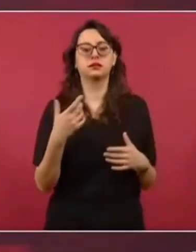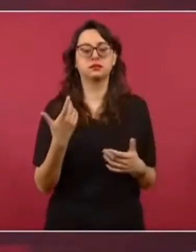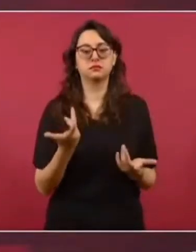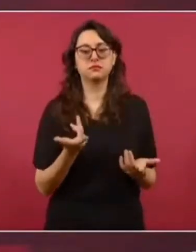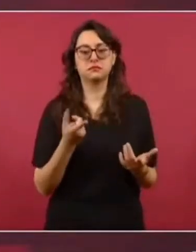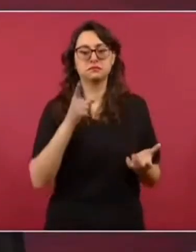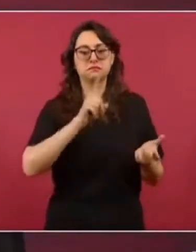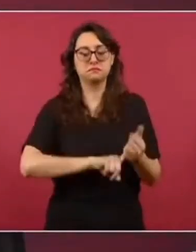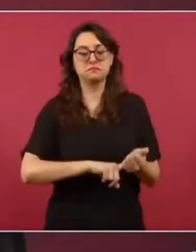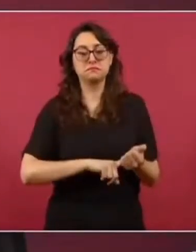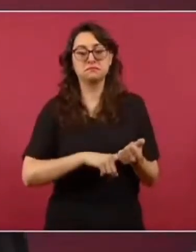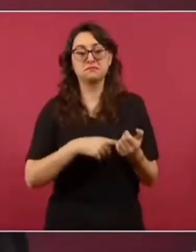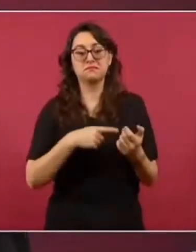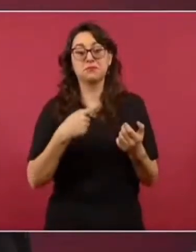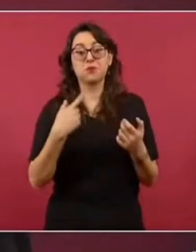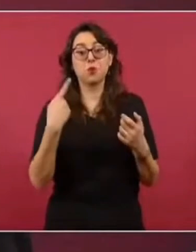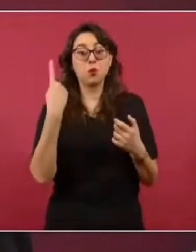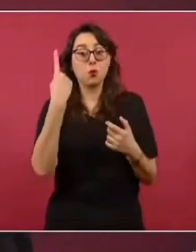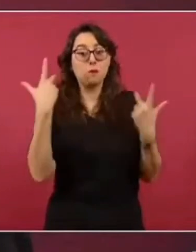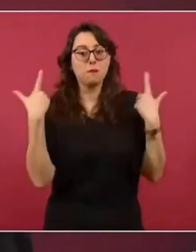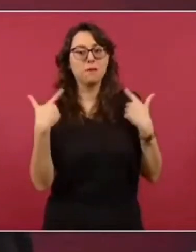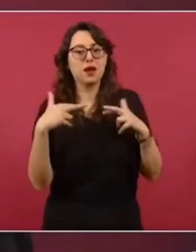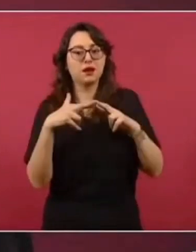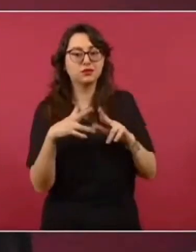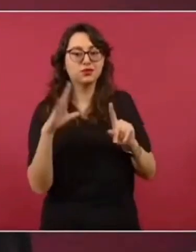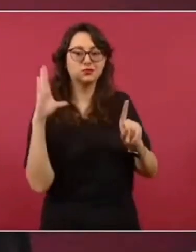que lo formó